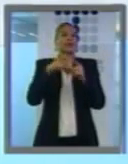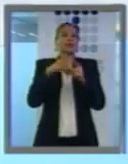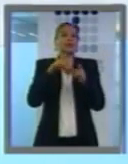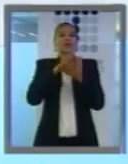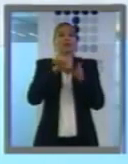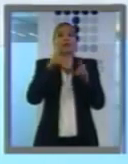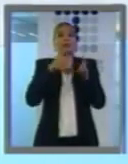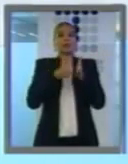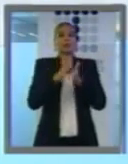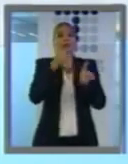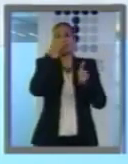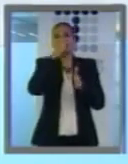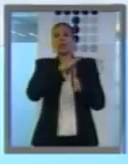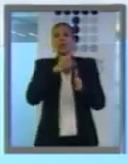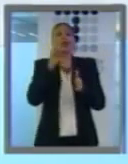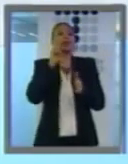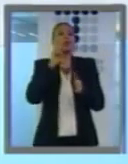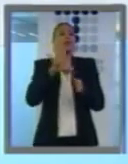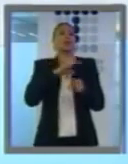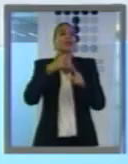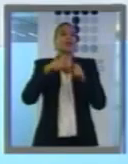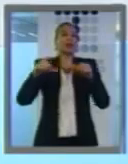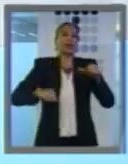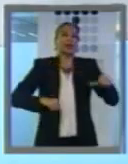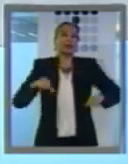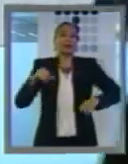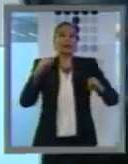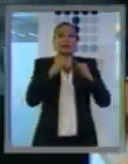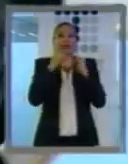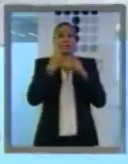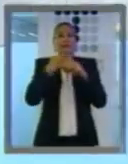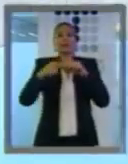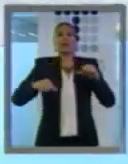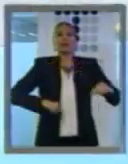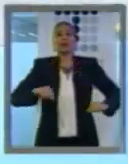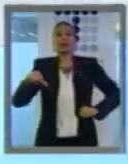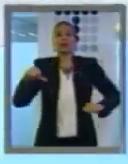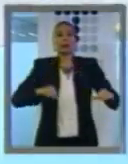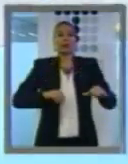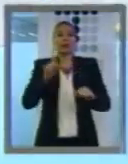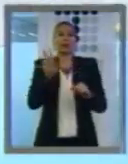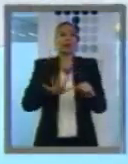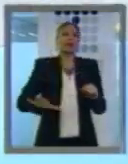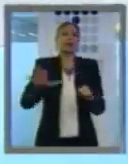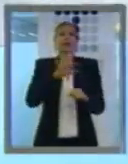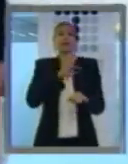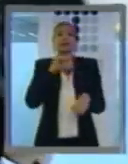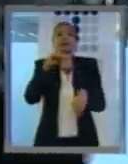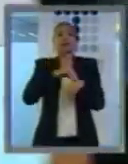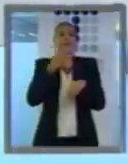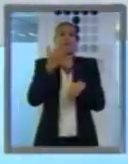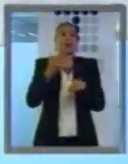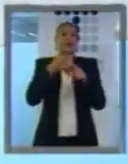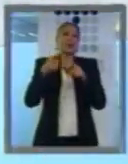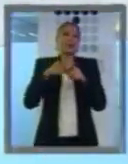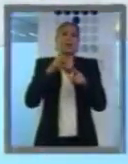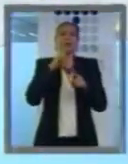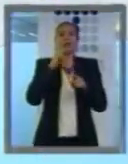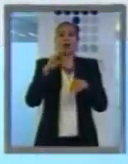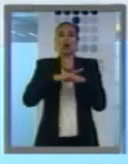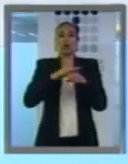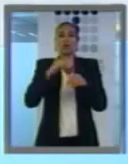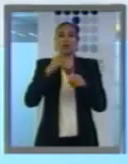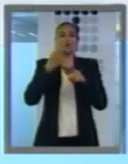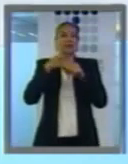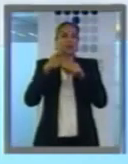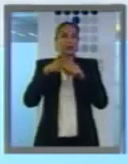vía para hacer visible la actividad institucional de las autoridades públicas, de exigir cuentas y de informar y comunicar